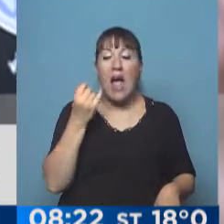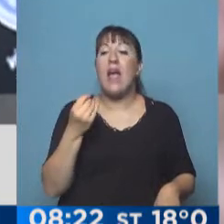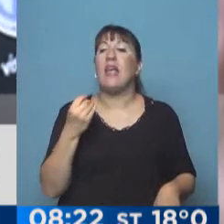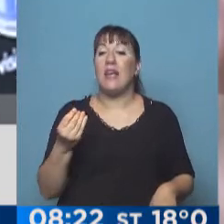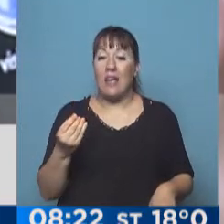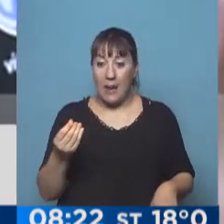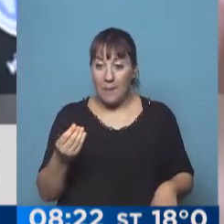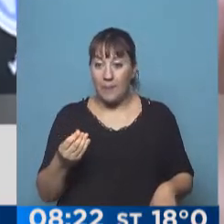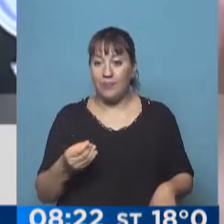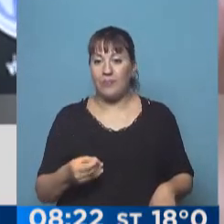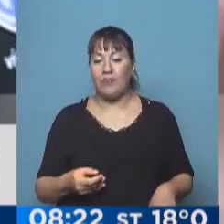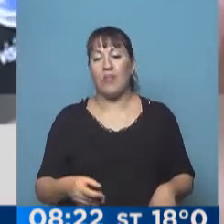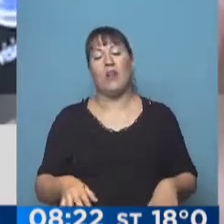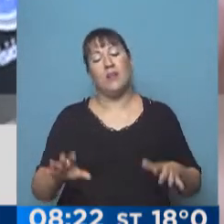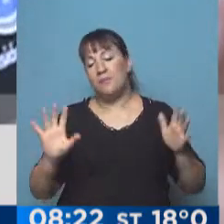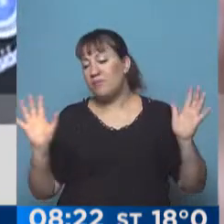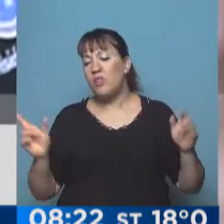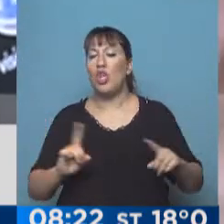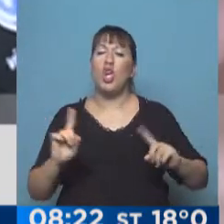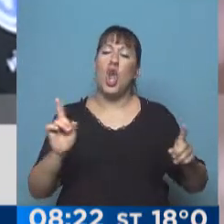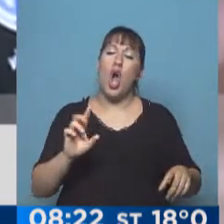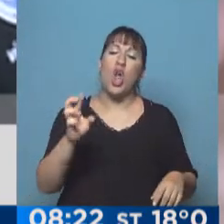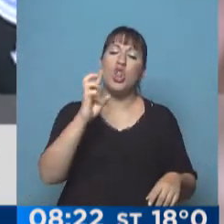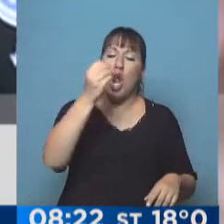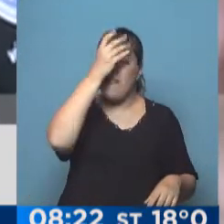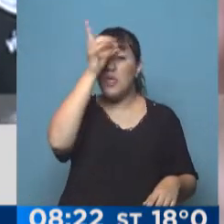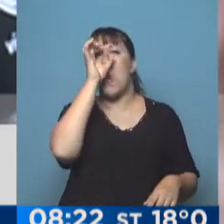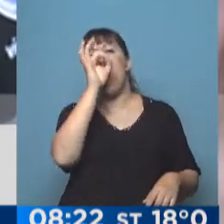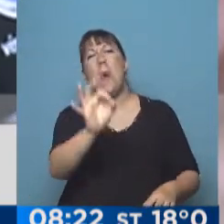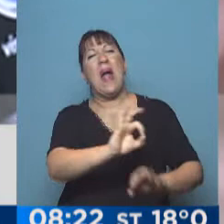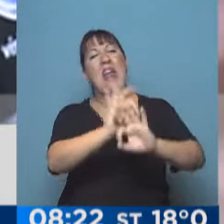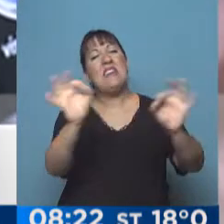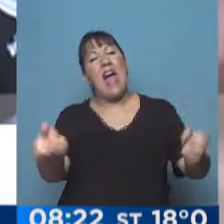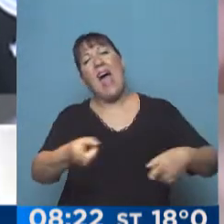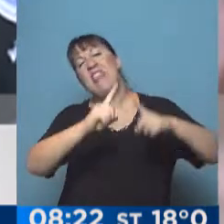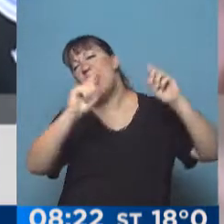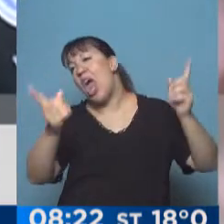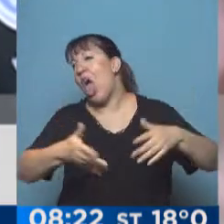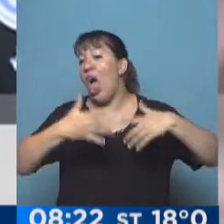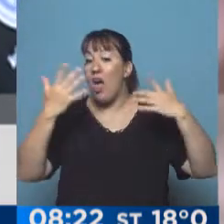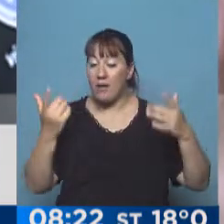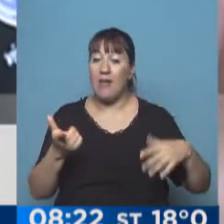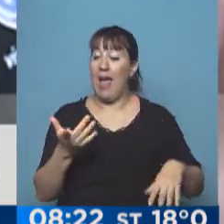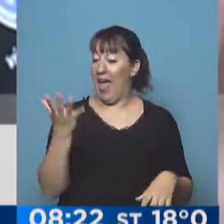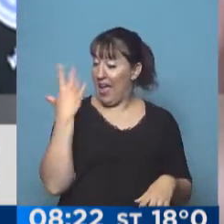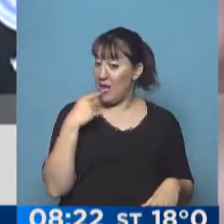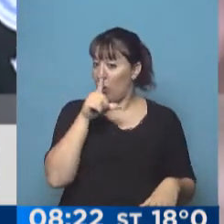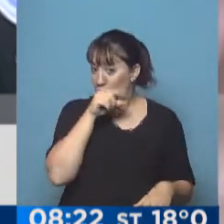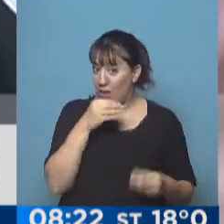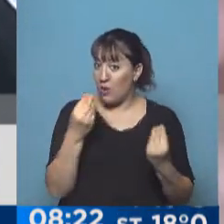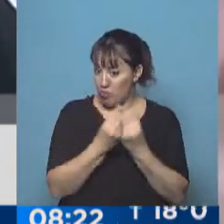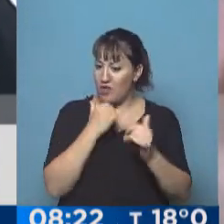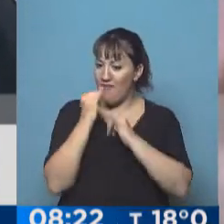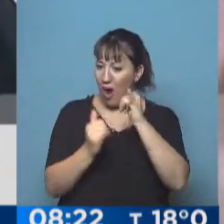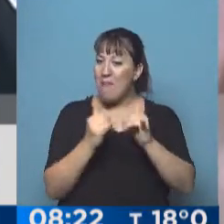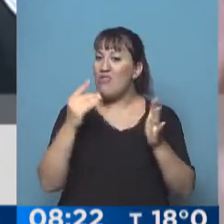de este persona no el dólar es oficial no lo usa nadie bueno media la presidenta ayer éste sacó por twitter varios datos de lo que